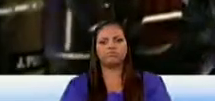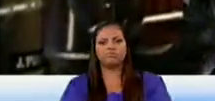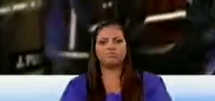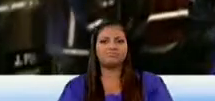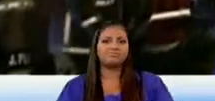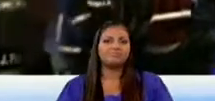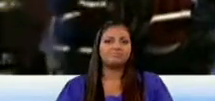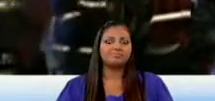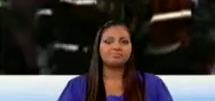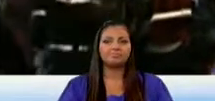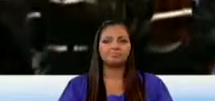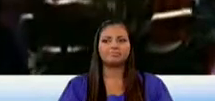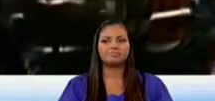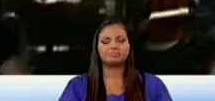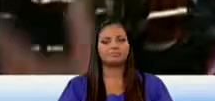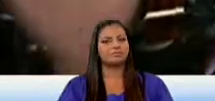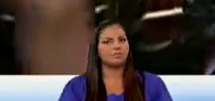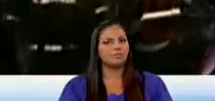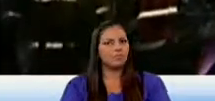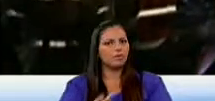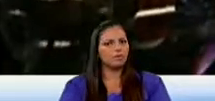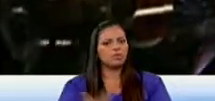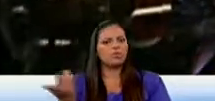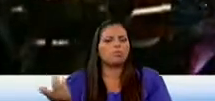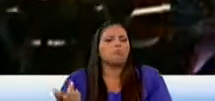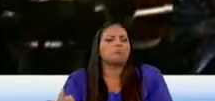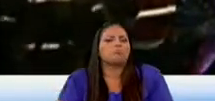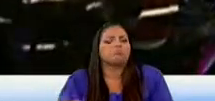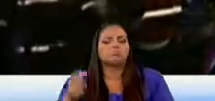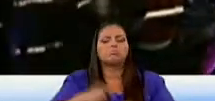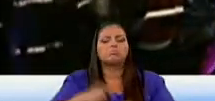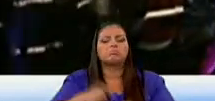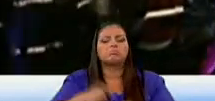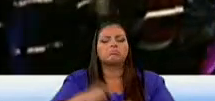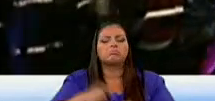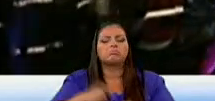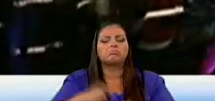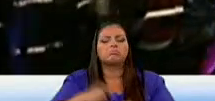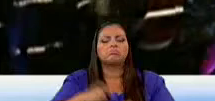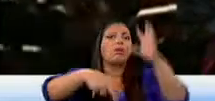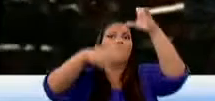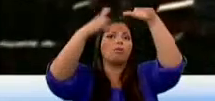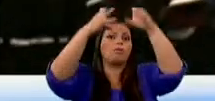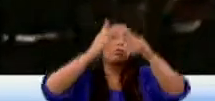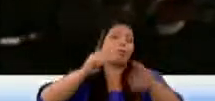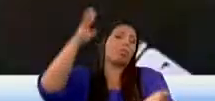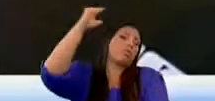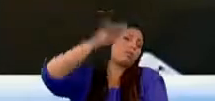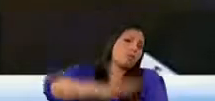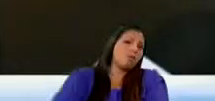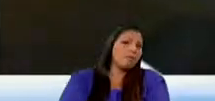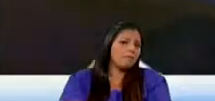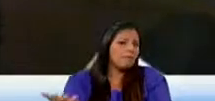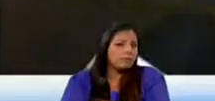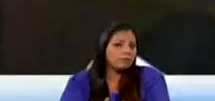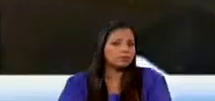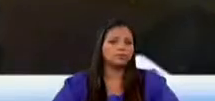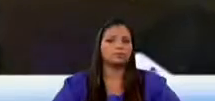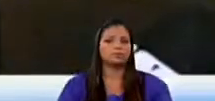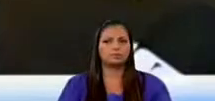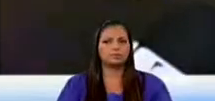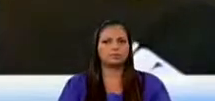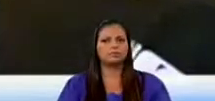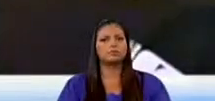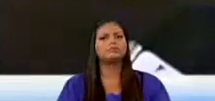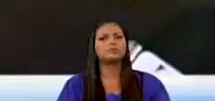y si alguien me hubiera pasado en ese momento se hubiera desplomado y automáticamente quedaba ahí. Bajo los escombros. Habían personas en el